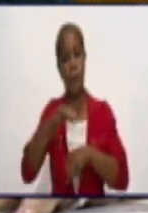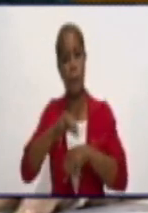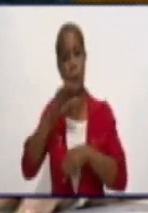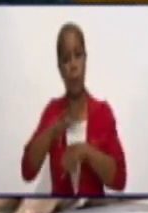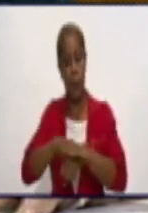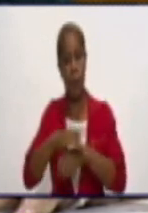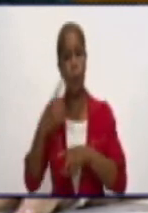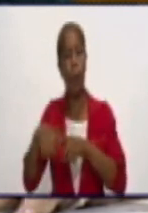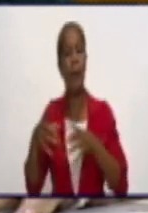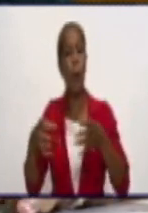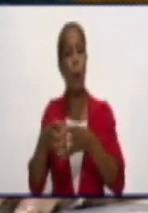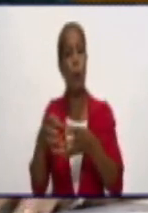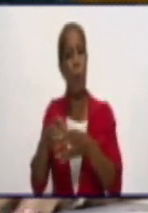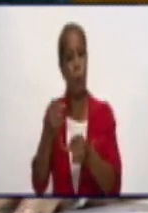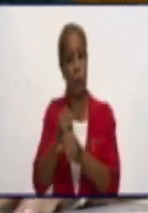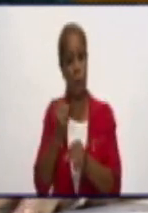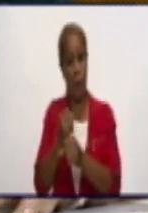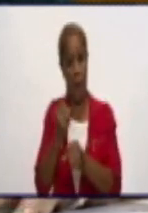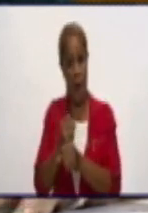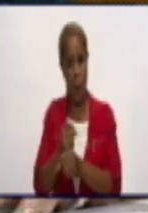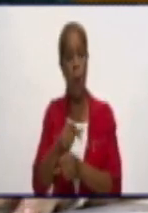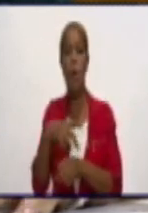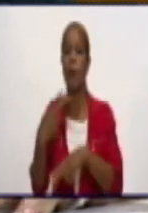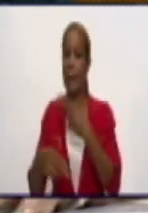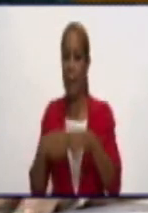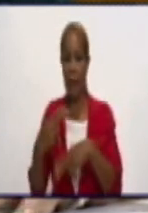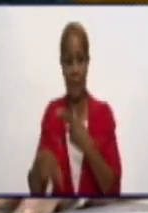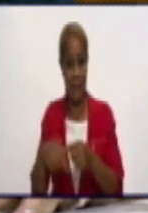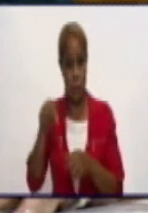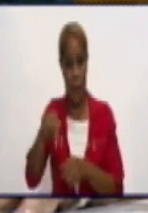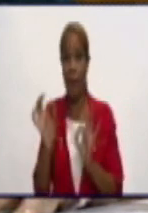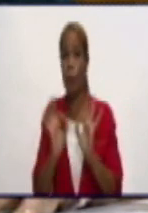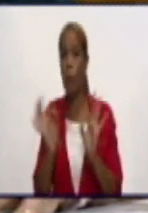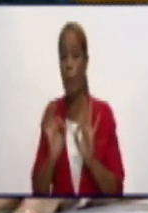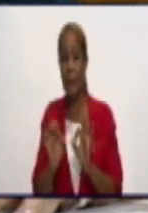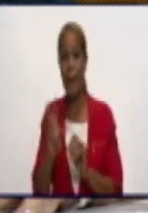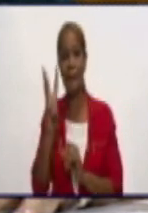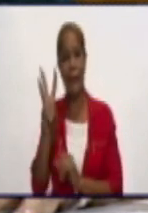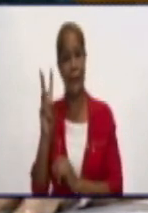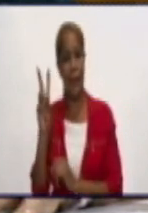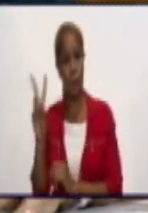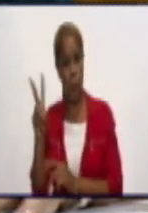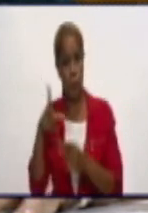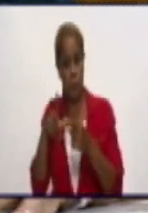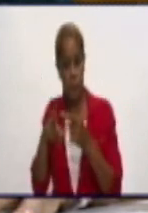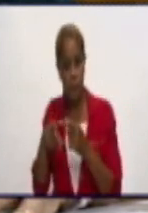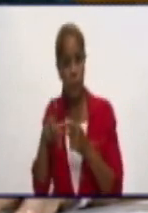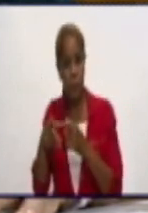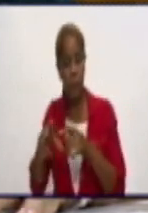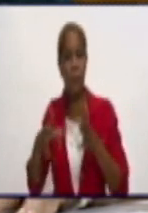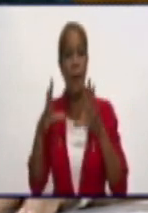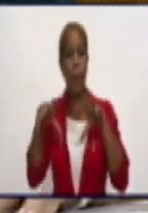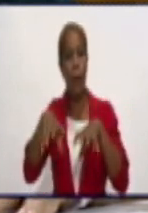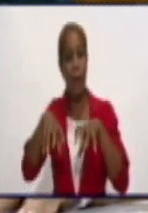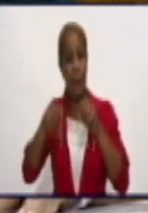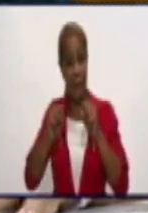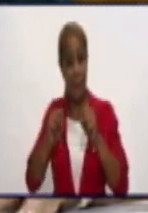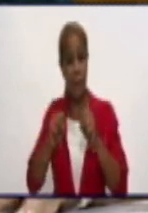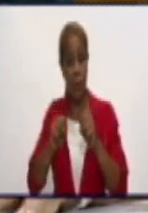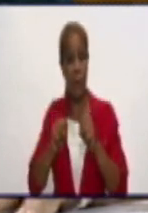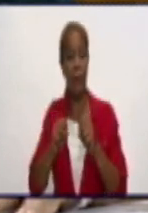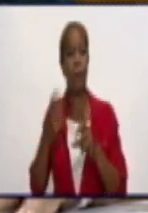Río Cauto. En el día de este, bueno, en este minuto quedan 32 averías. Hay que decir que hay una avería primaria que